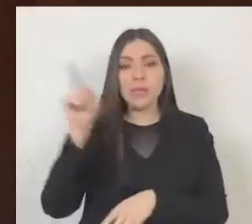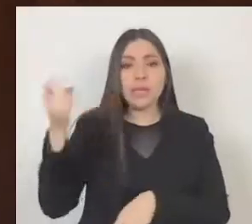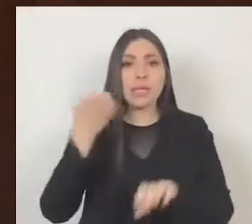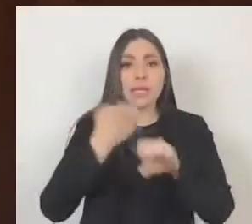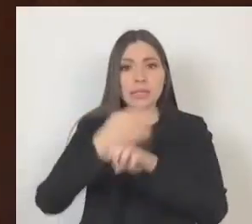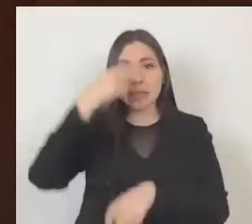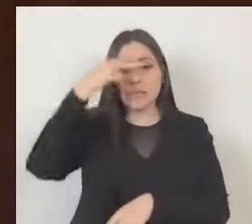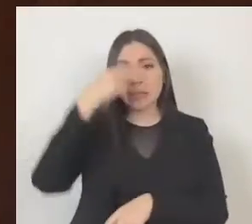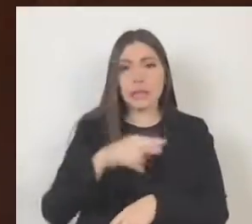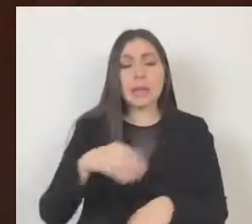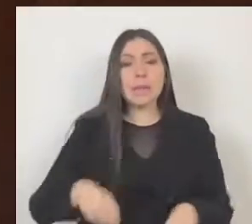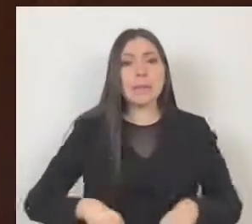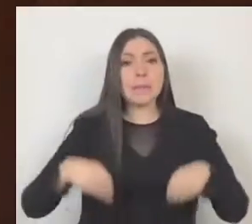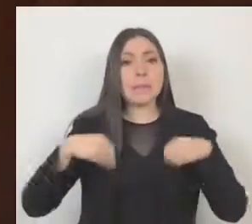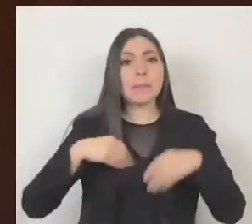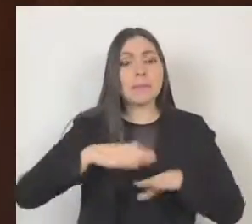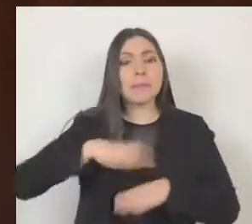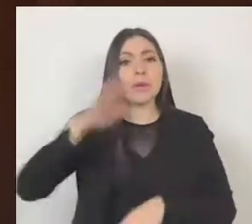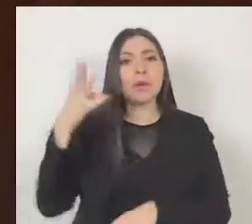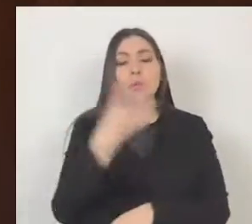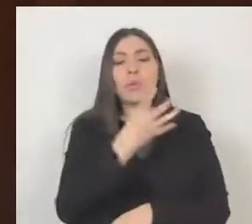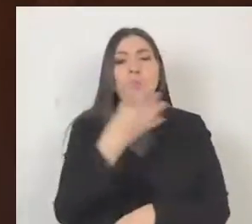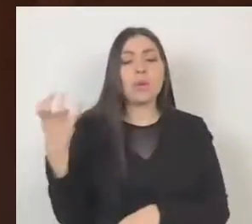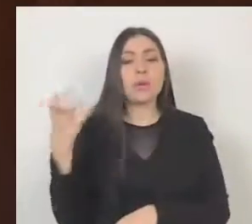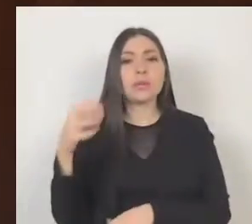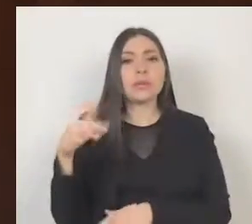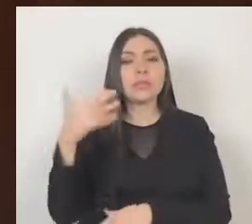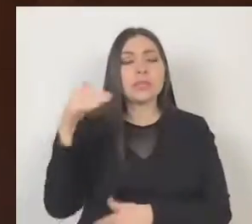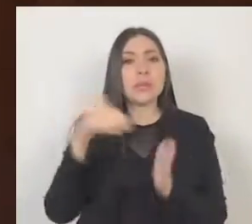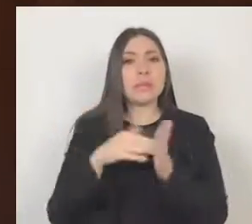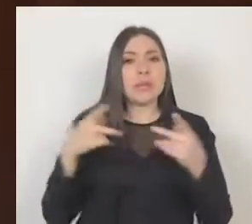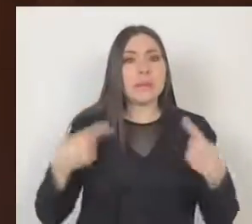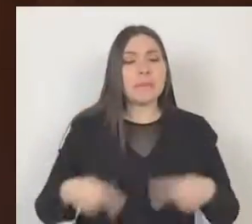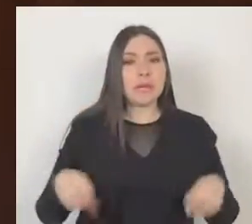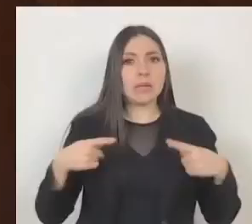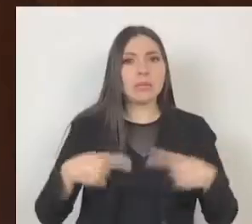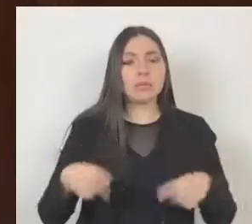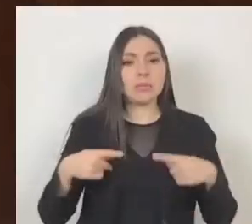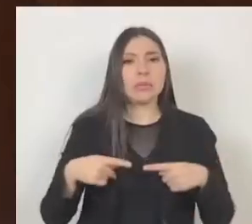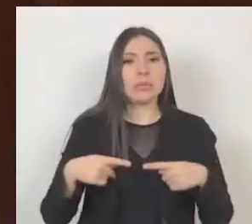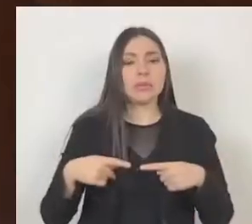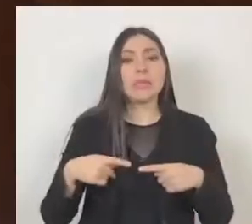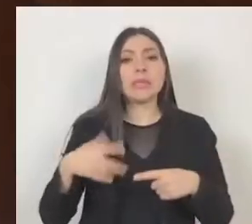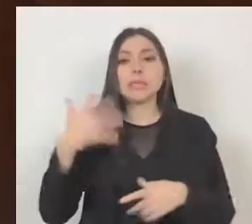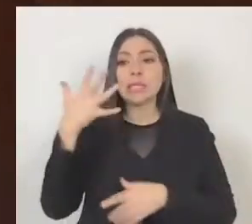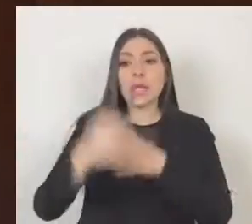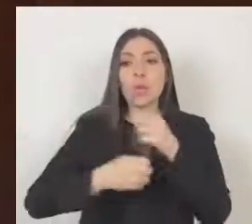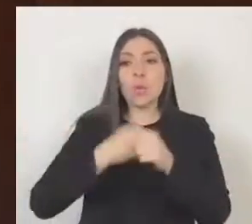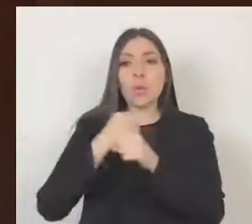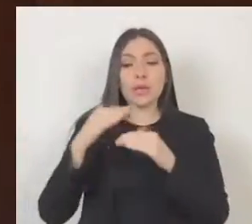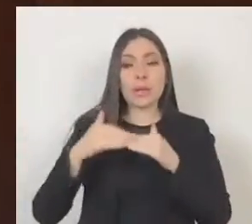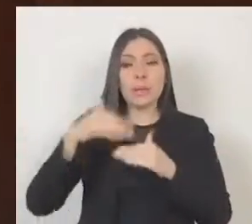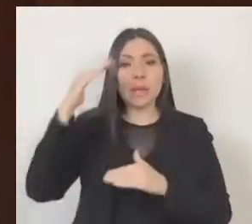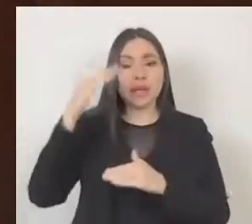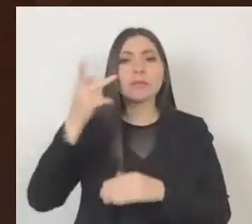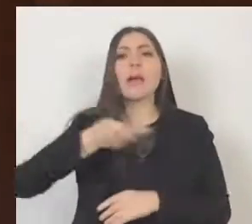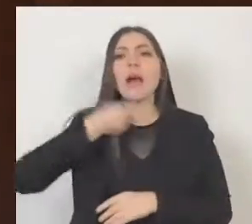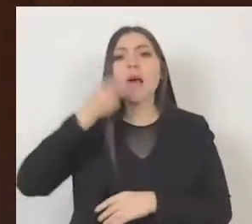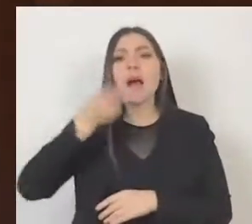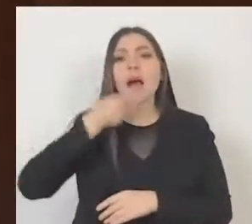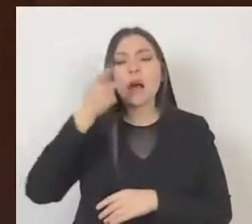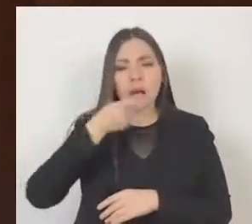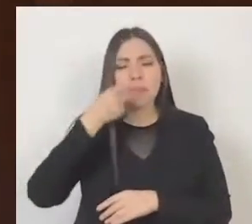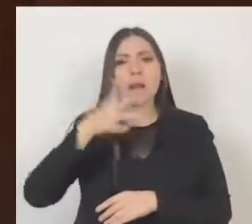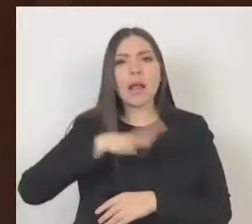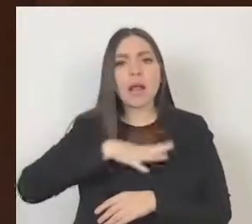habitan más de 415,000 personas mayores de 5 años de edad, hablantes de alguna lengua indígena,